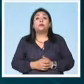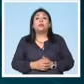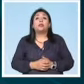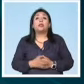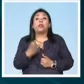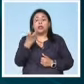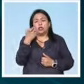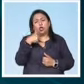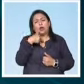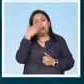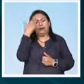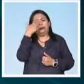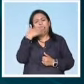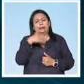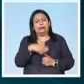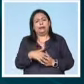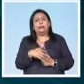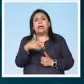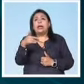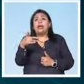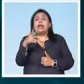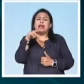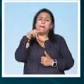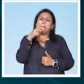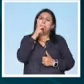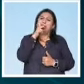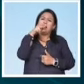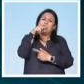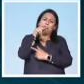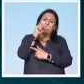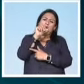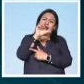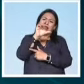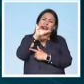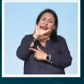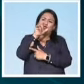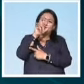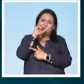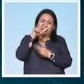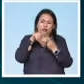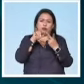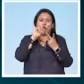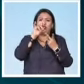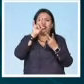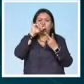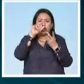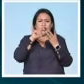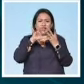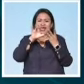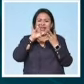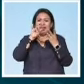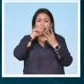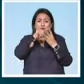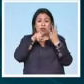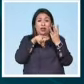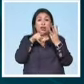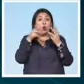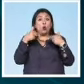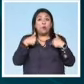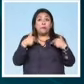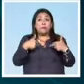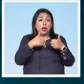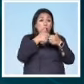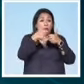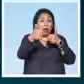Es sabido que nacionalismos, ideologías y credos dividen a los seres